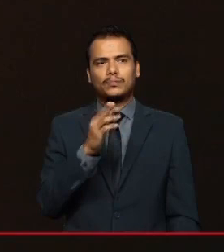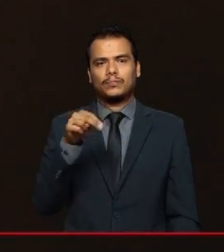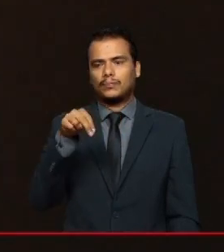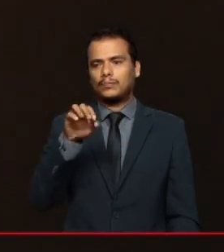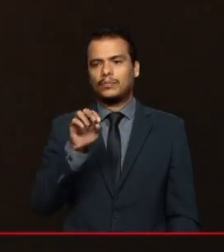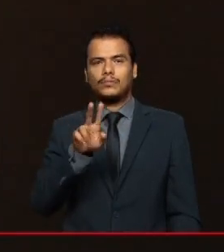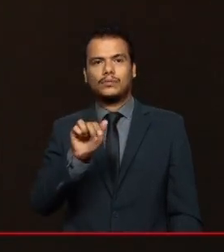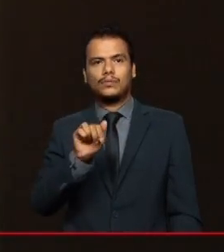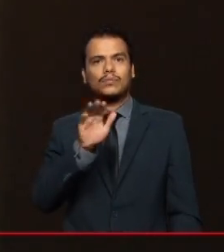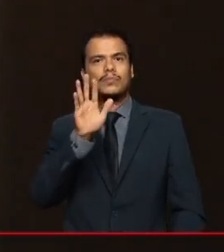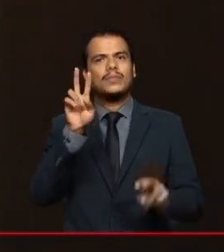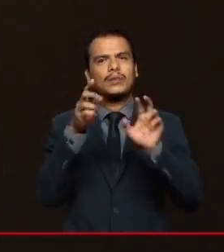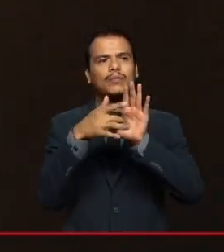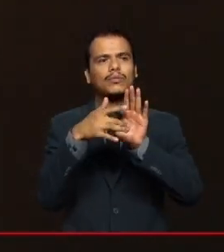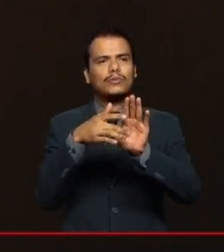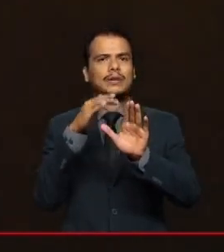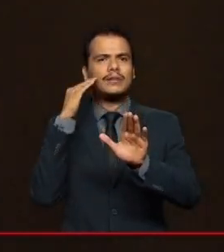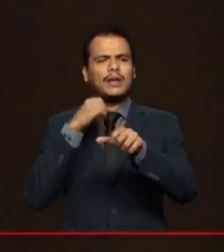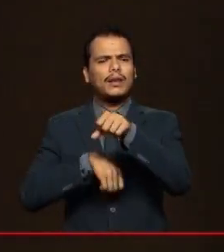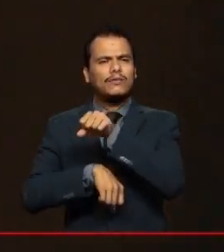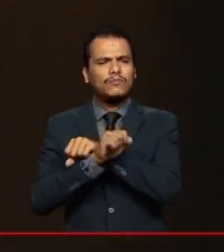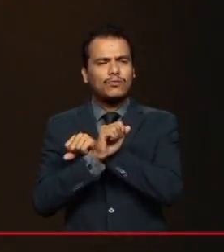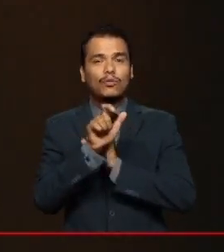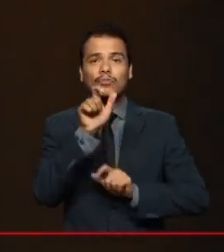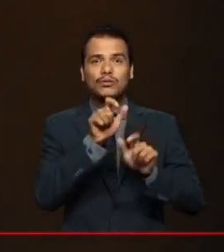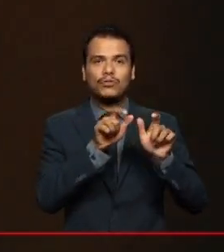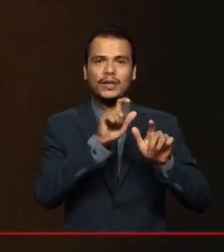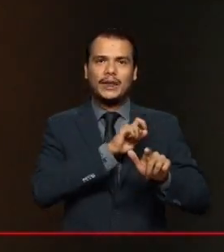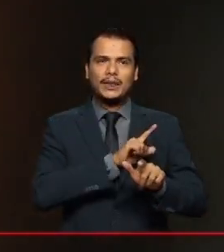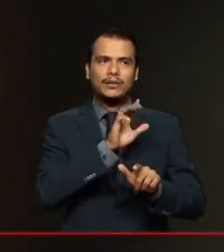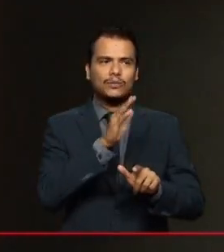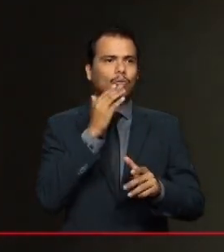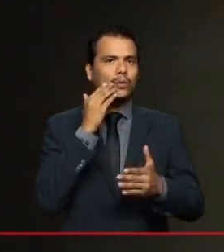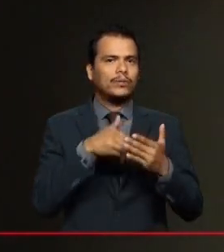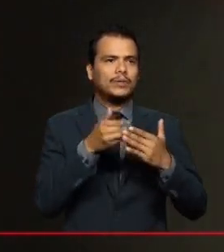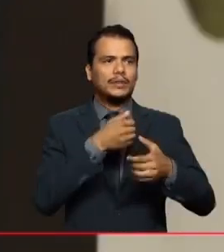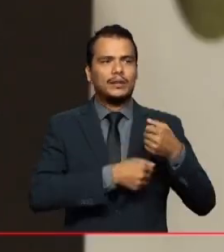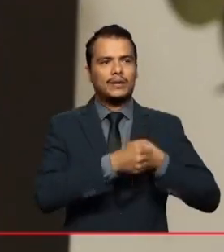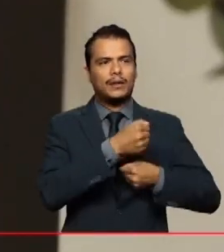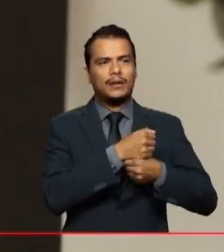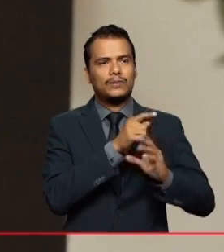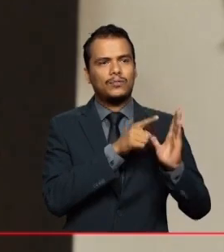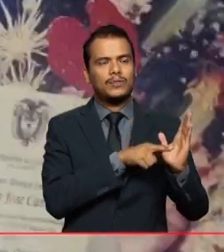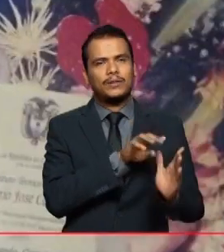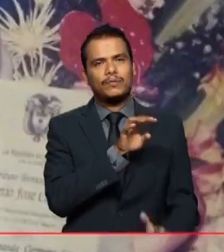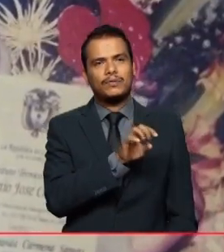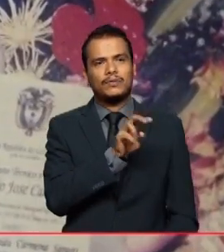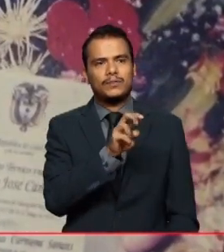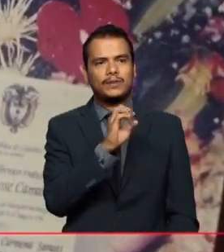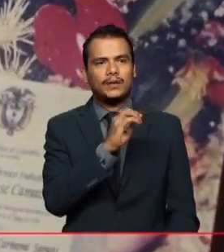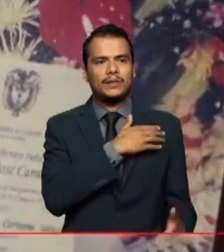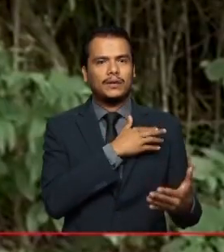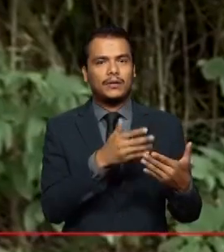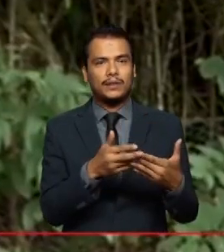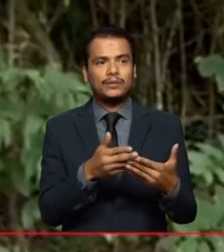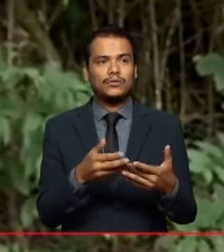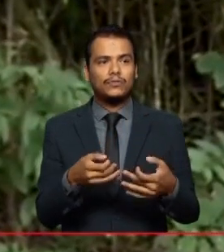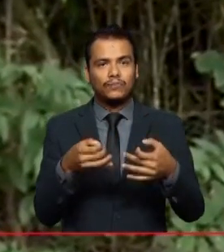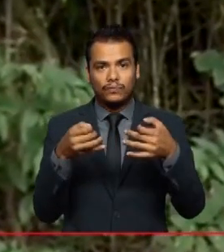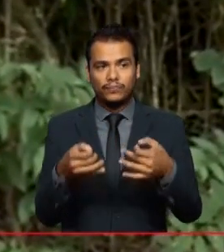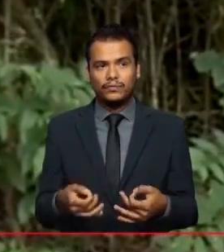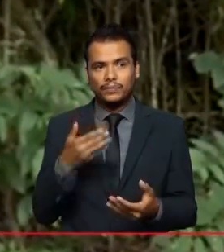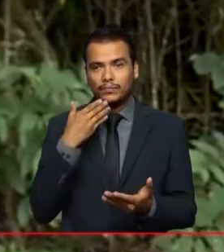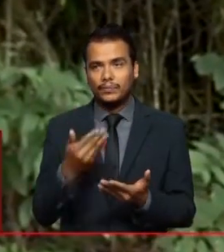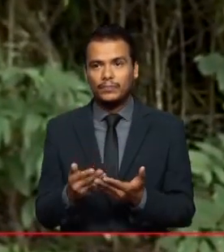personas vinculadas con la evolución del mismo en un periodo que va de la década de los 70 hasta la actualidad. En este espacio quiero agradecerles